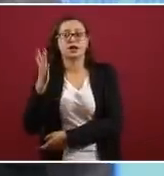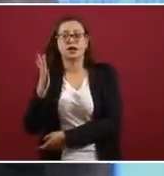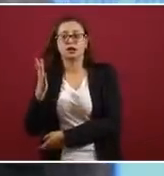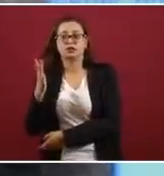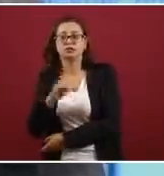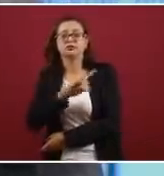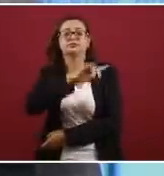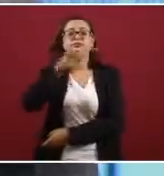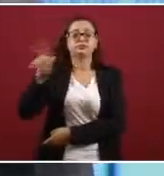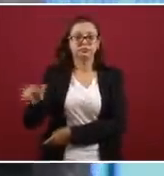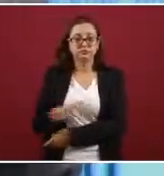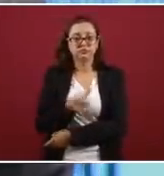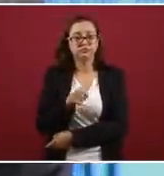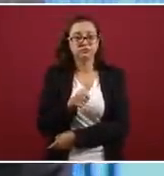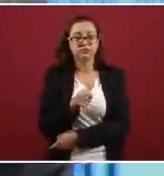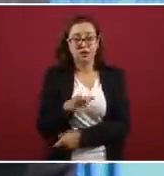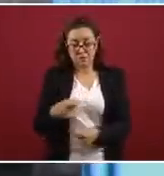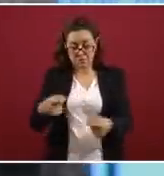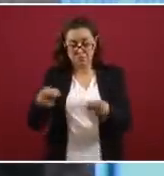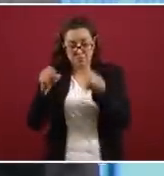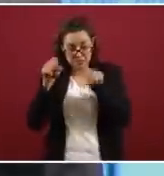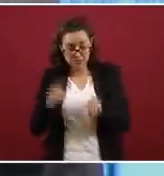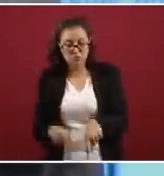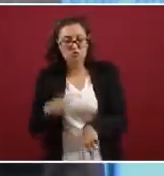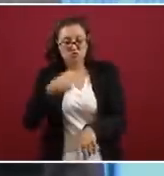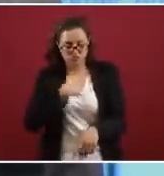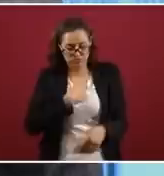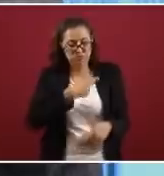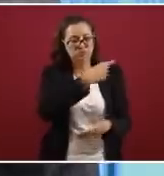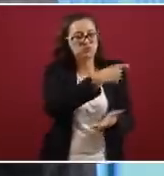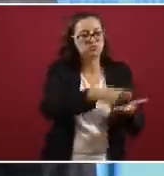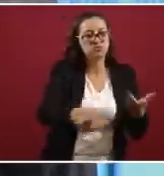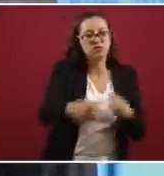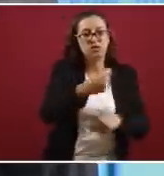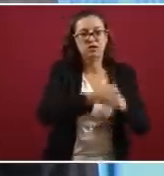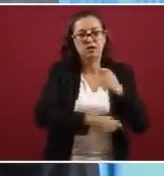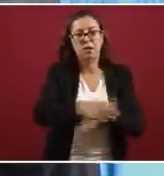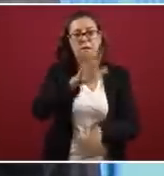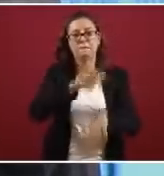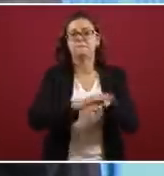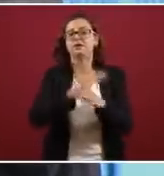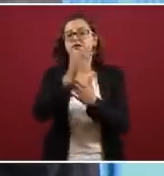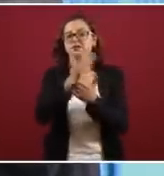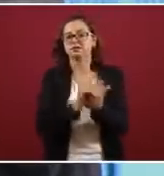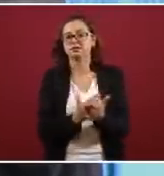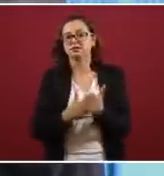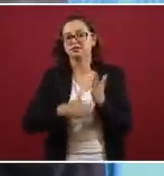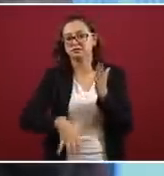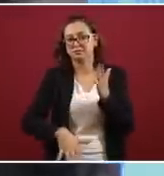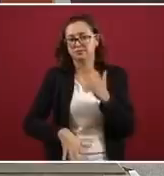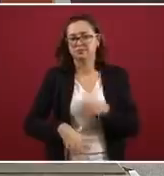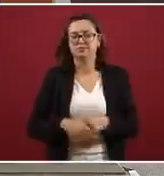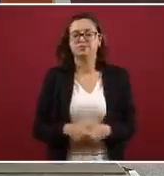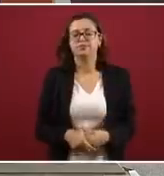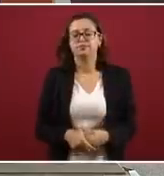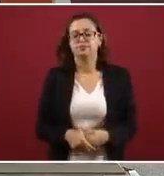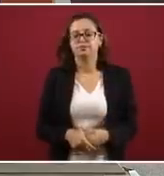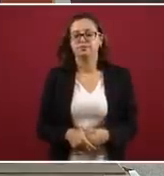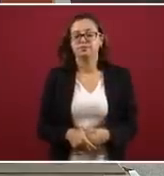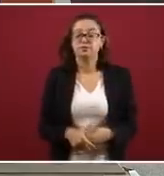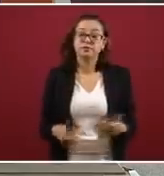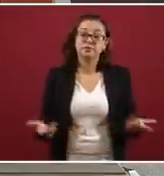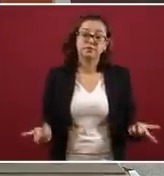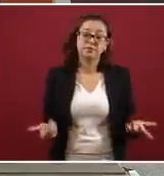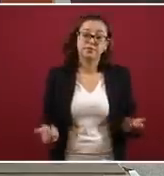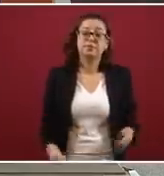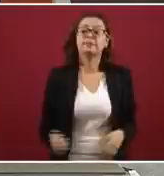comprar su propia cosecha a un precio más barato en nuestras tiendas. ¿Qué